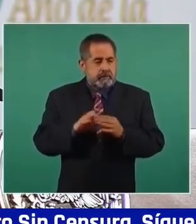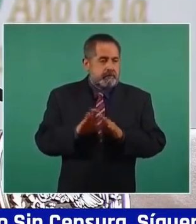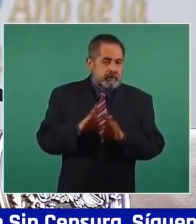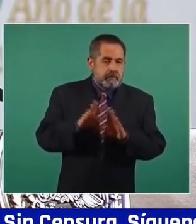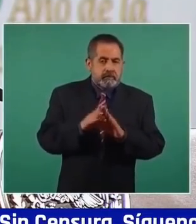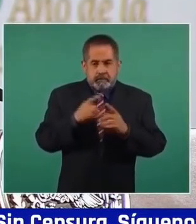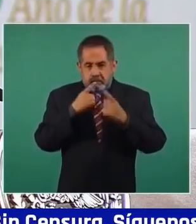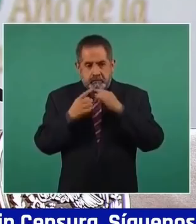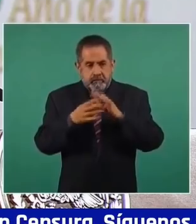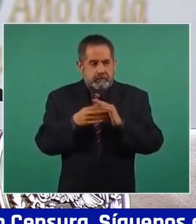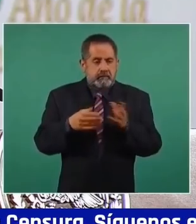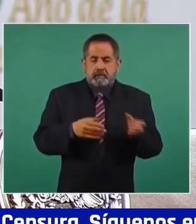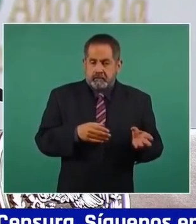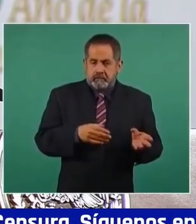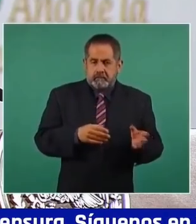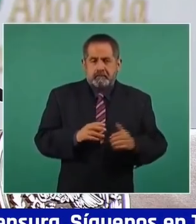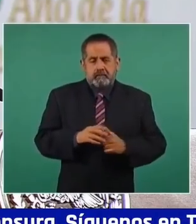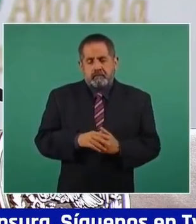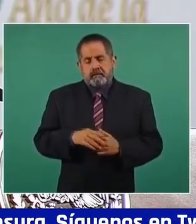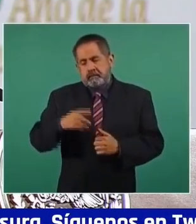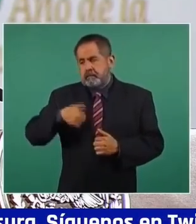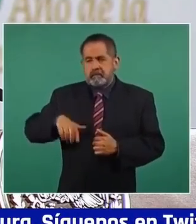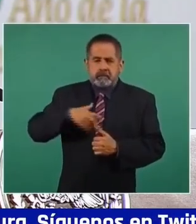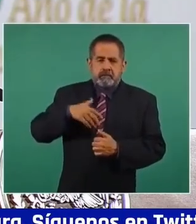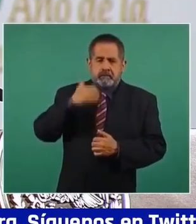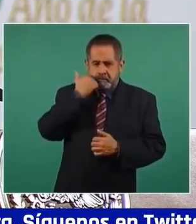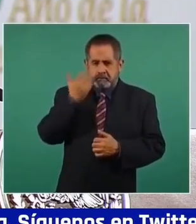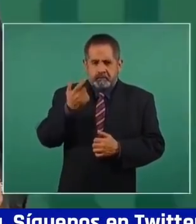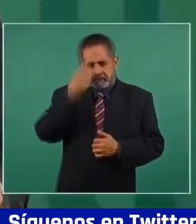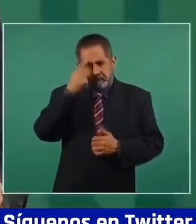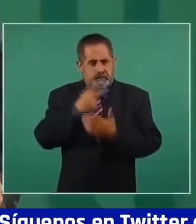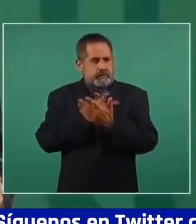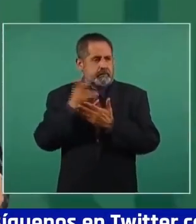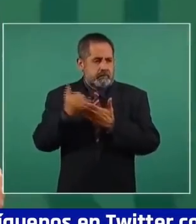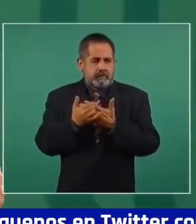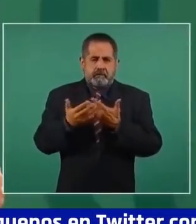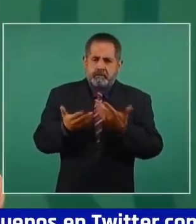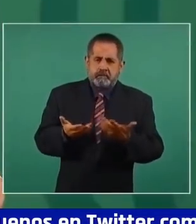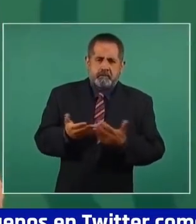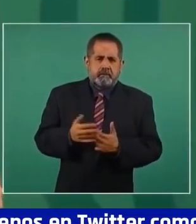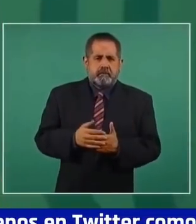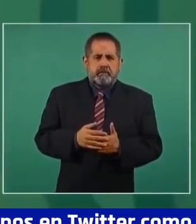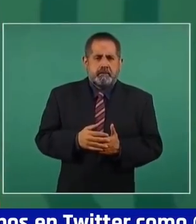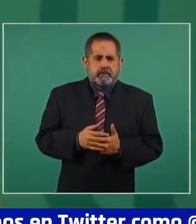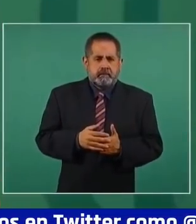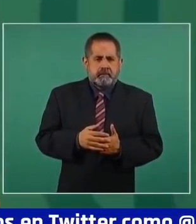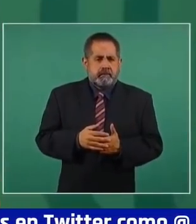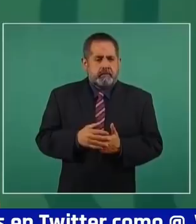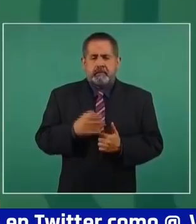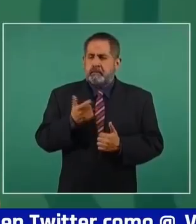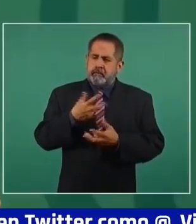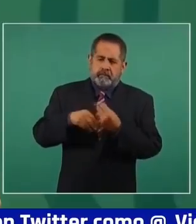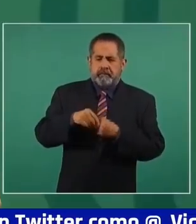la posibilidad. Lo que queremos es que sea un proyecto viable,